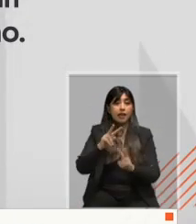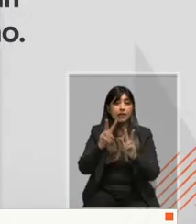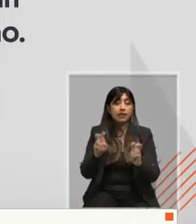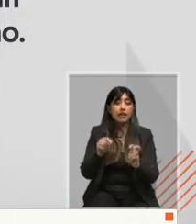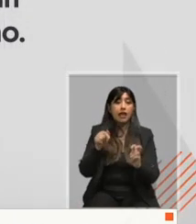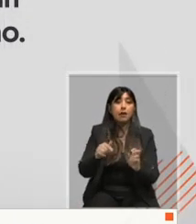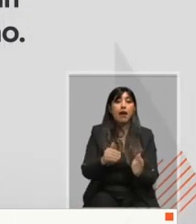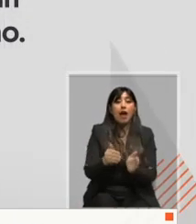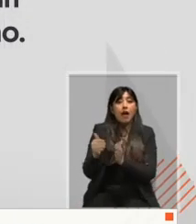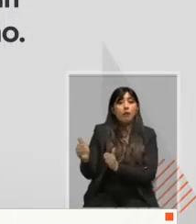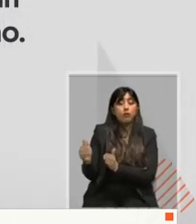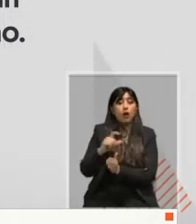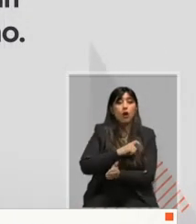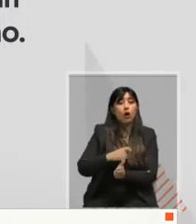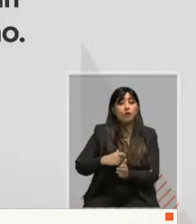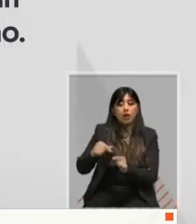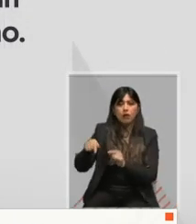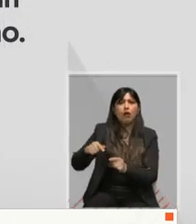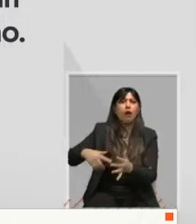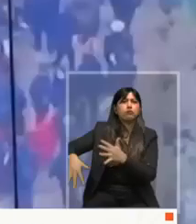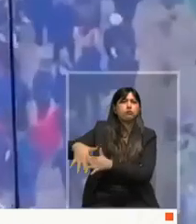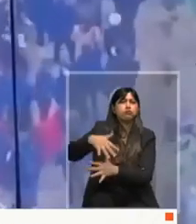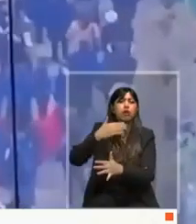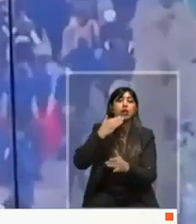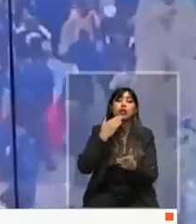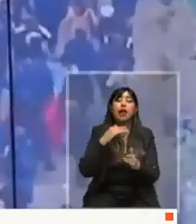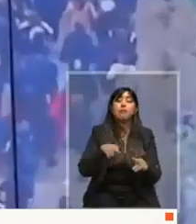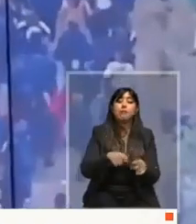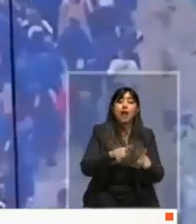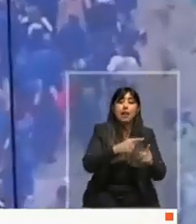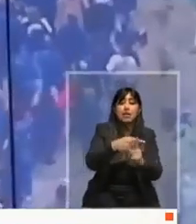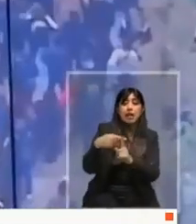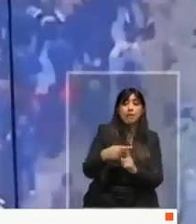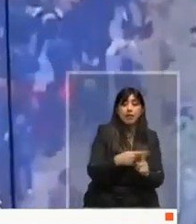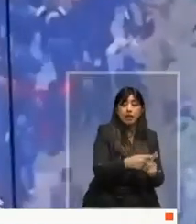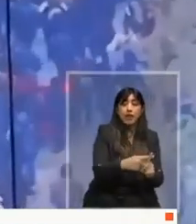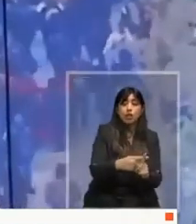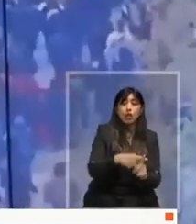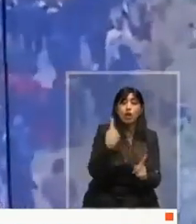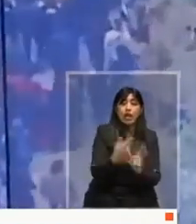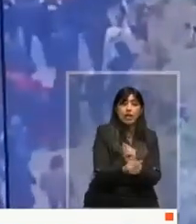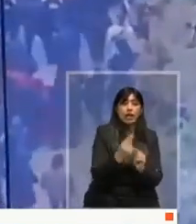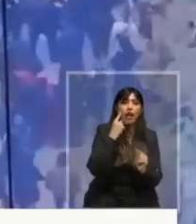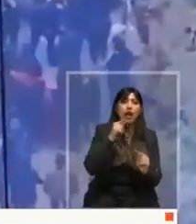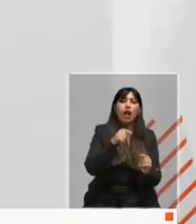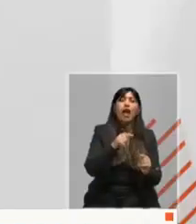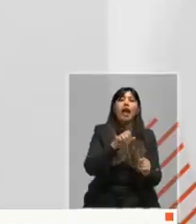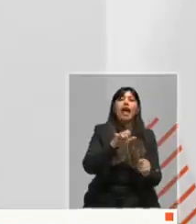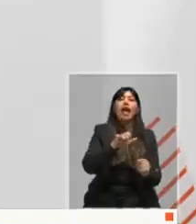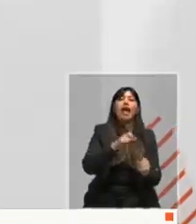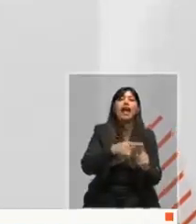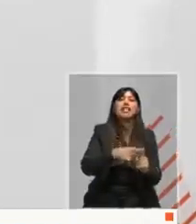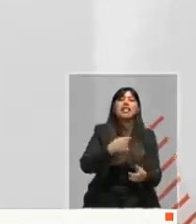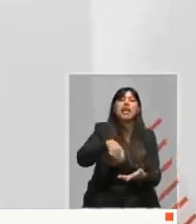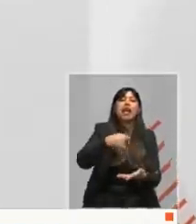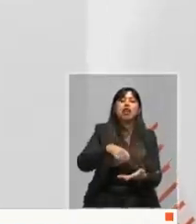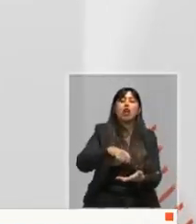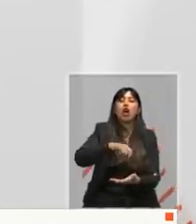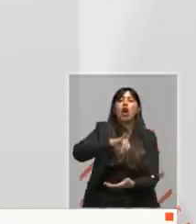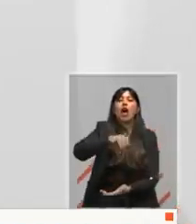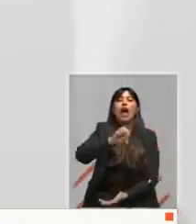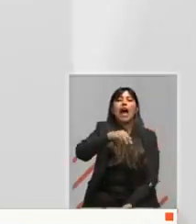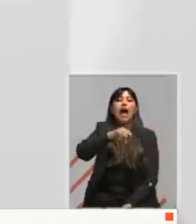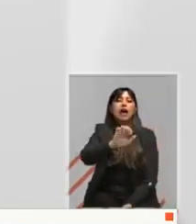de gobierno y los desmanes en el cementerio general, entre ellos el ataque a la tumba del ex senador Jaime Guzmán y el mausoleo de